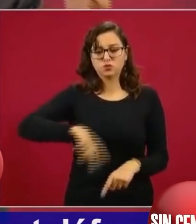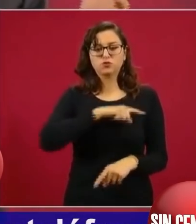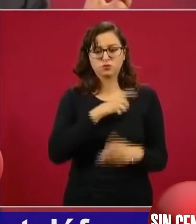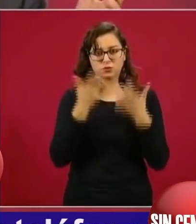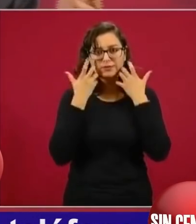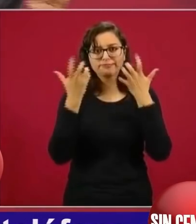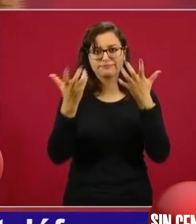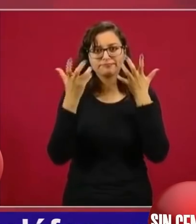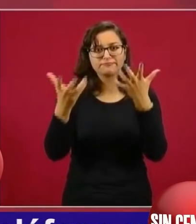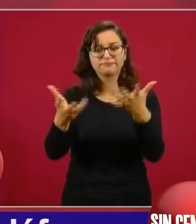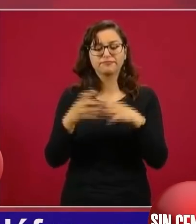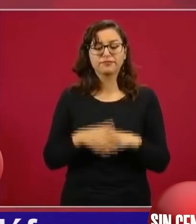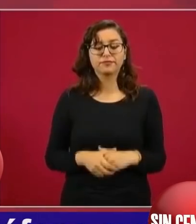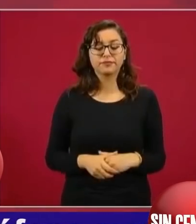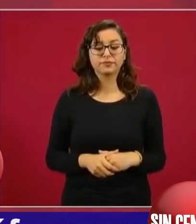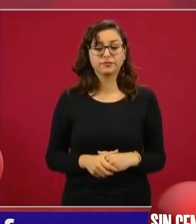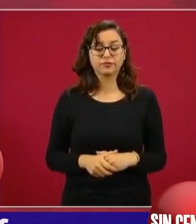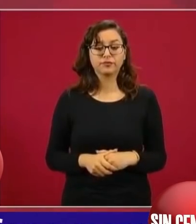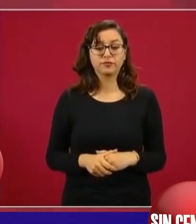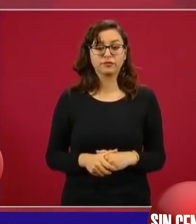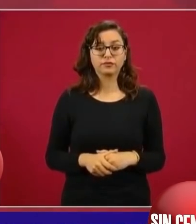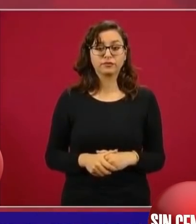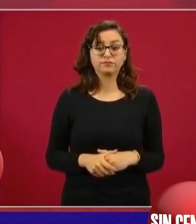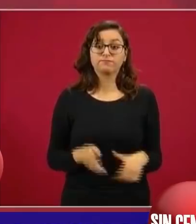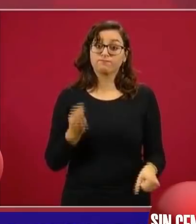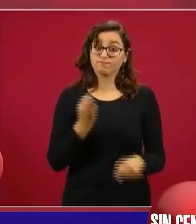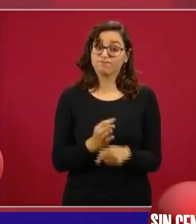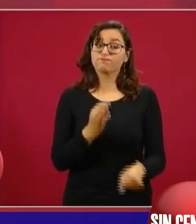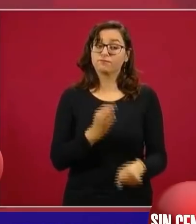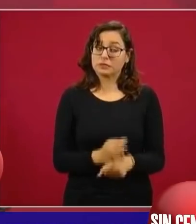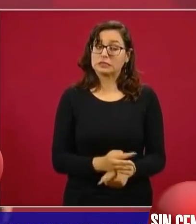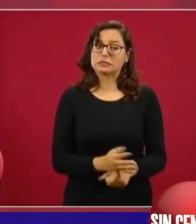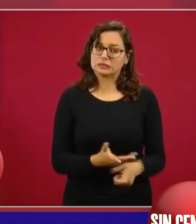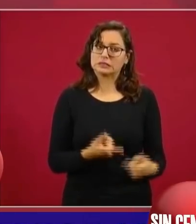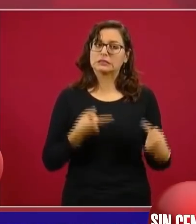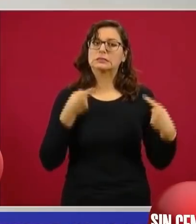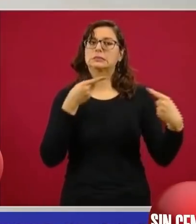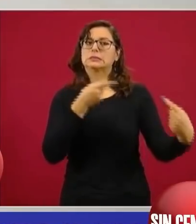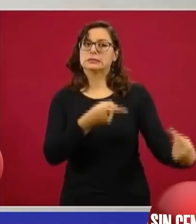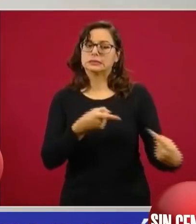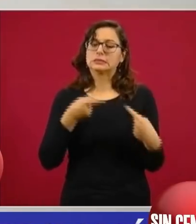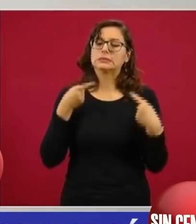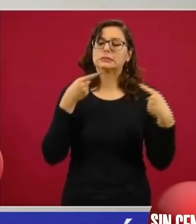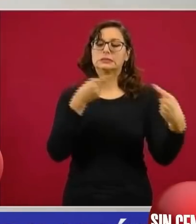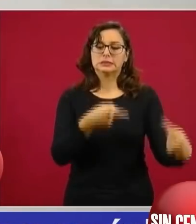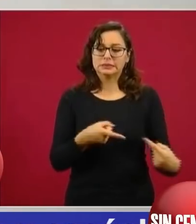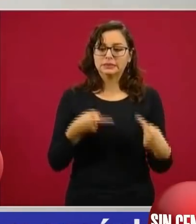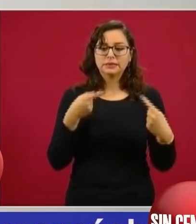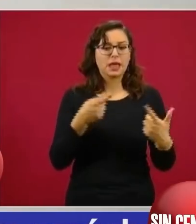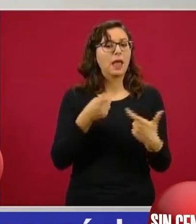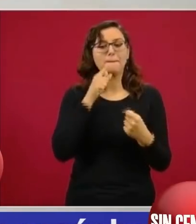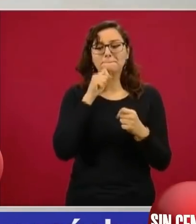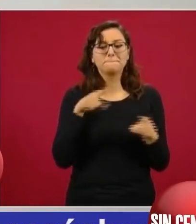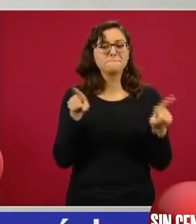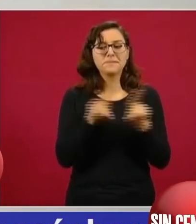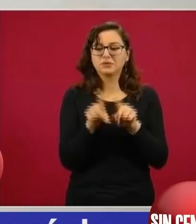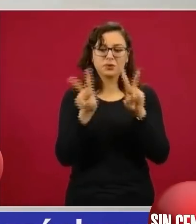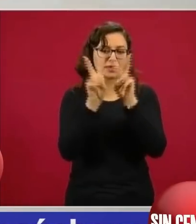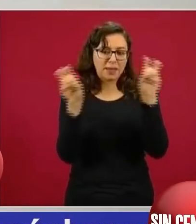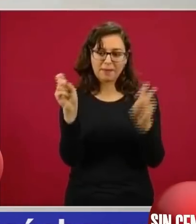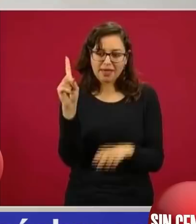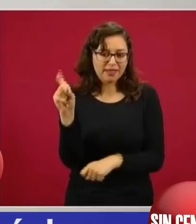nos enfrentamos pues a toda una resistencia. Es lo del agua, pero acá está